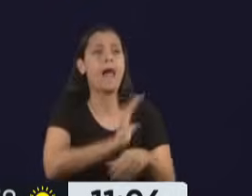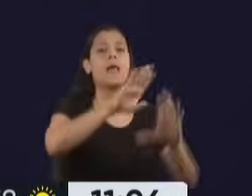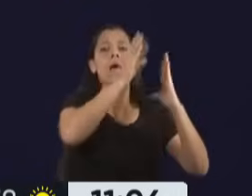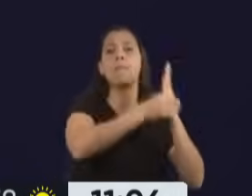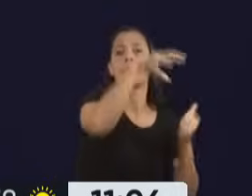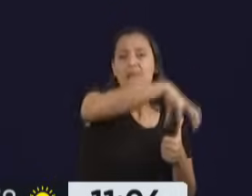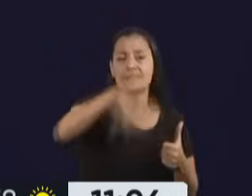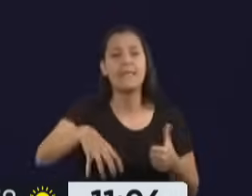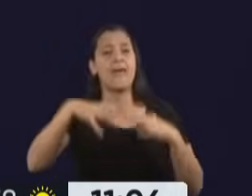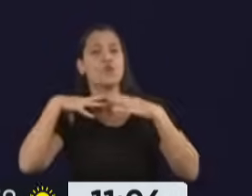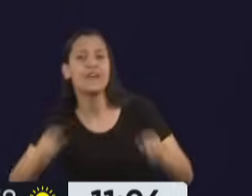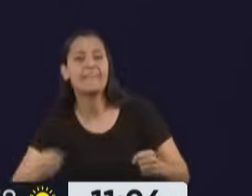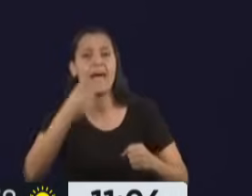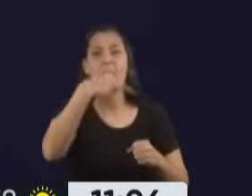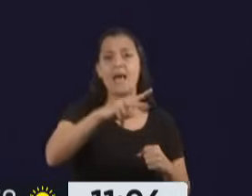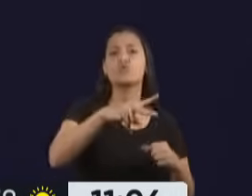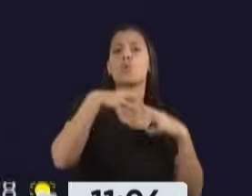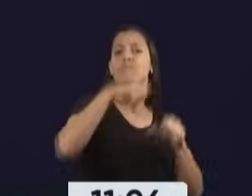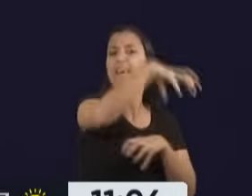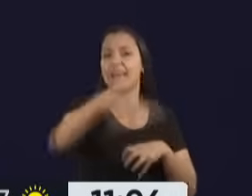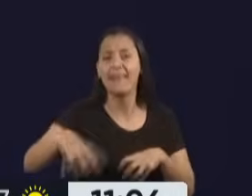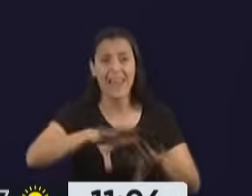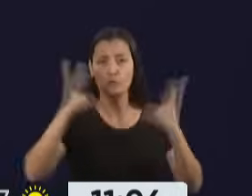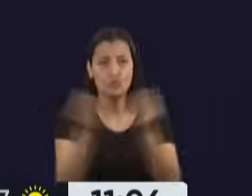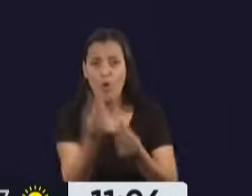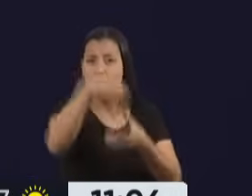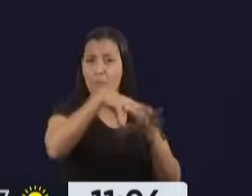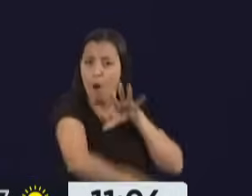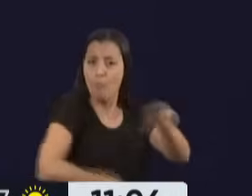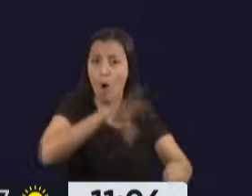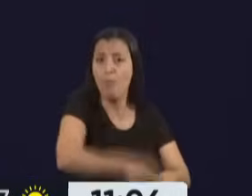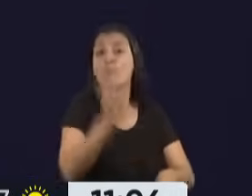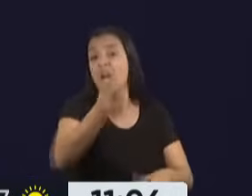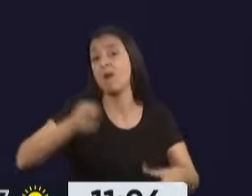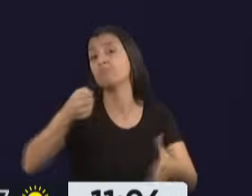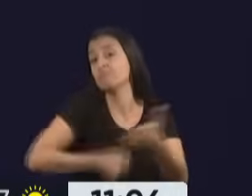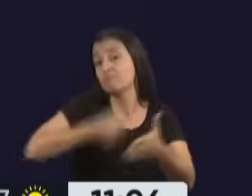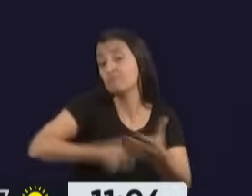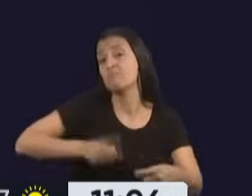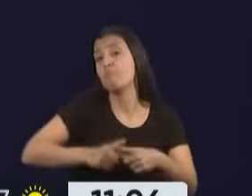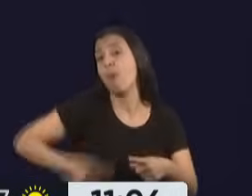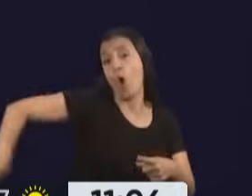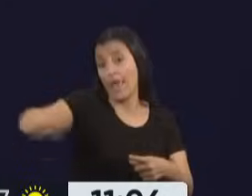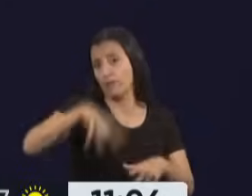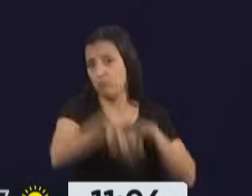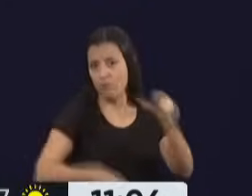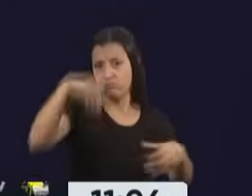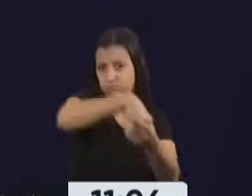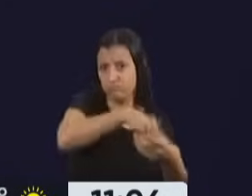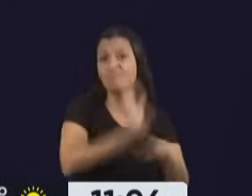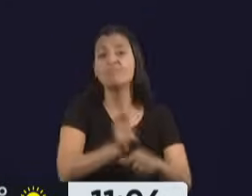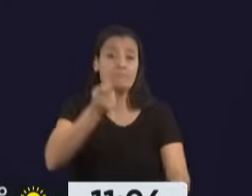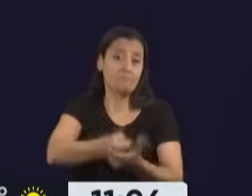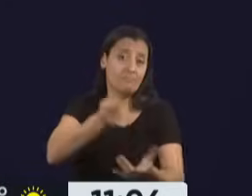secretarías, subsecretarías copadas por militantes políticos que, se la financiaba,